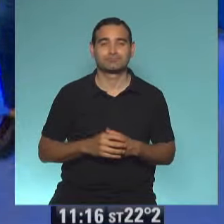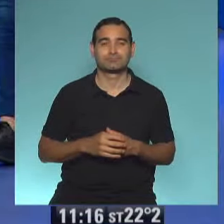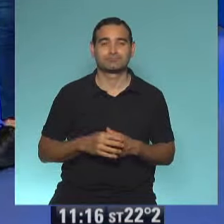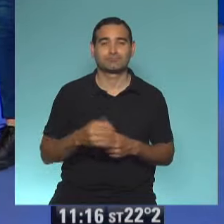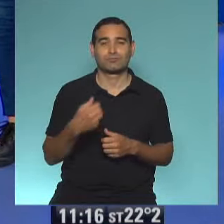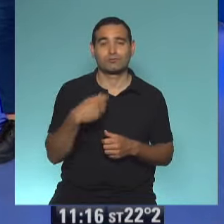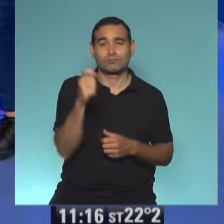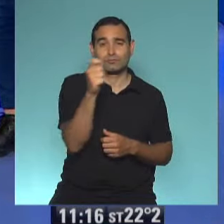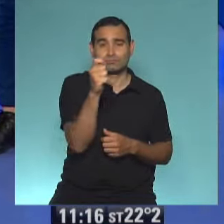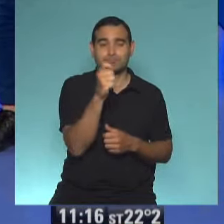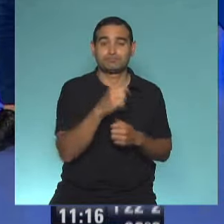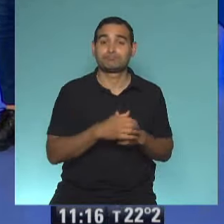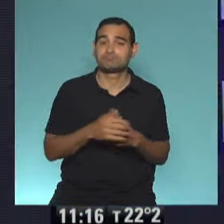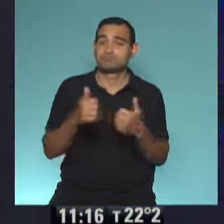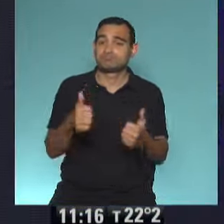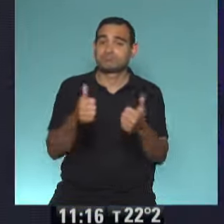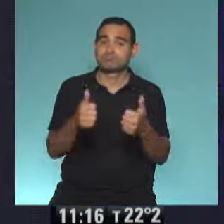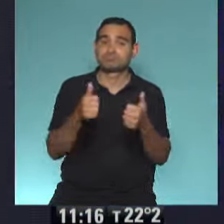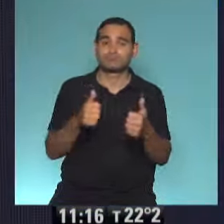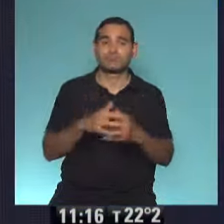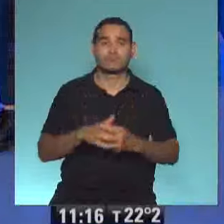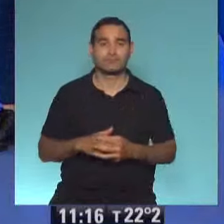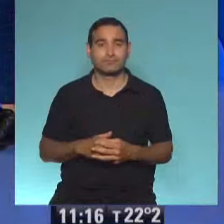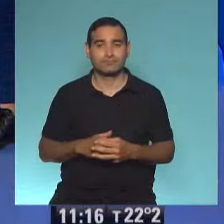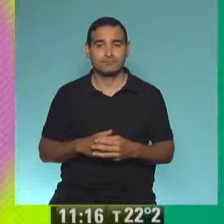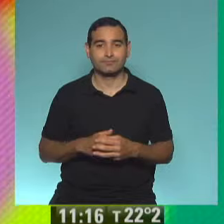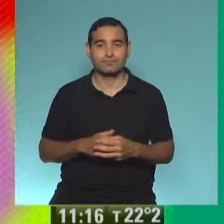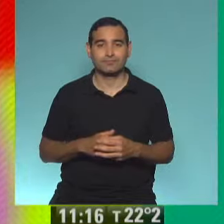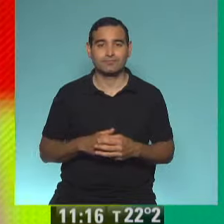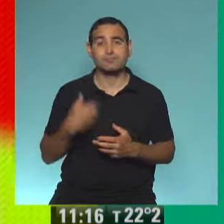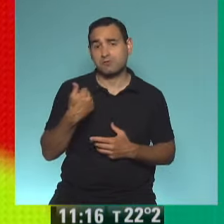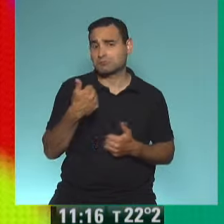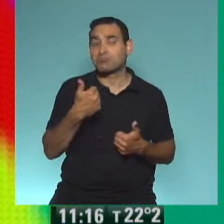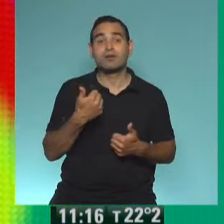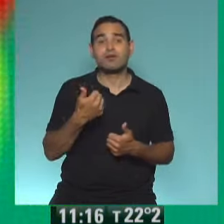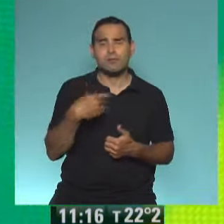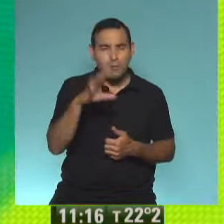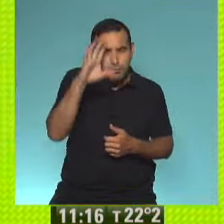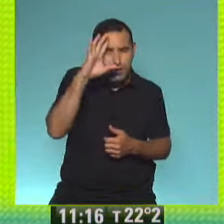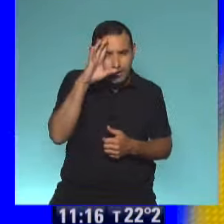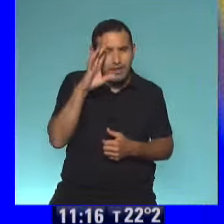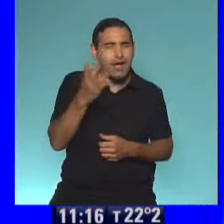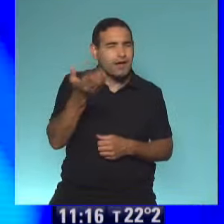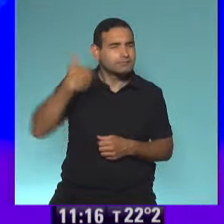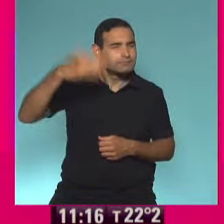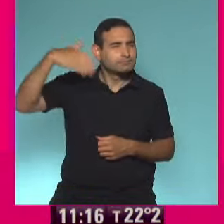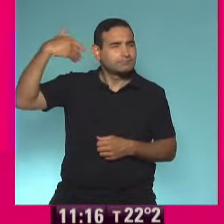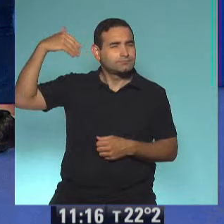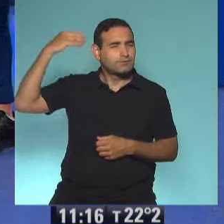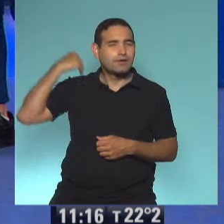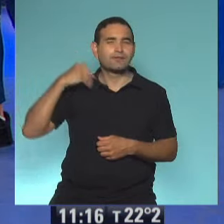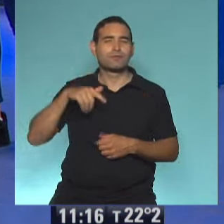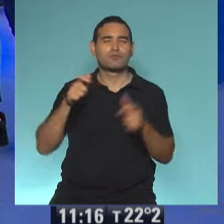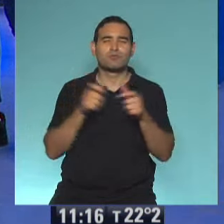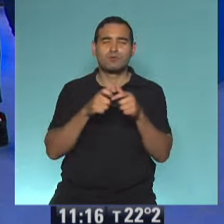lupa. ¡Qué bien! Yo tengo una. Hay un montón. Así promedio. Y se acuerdan que hubo una vez en un programa,